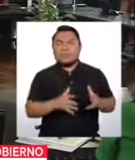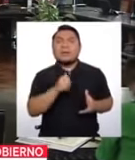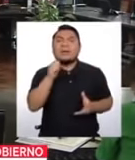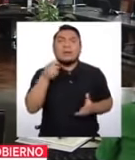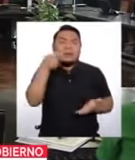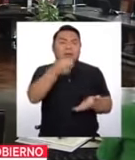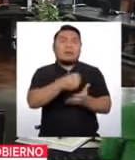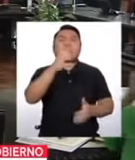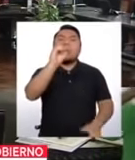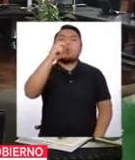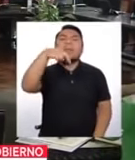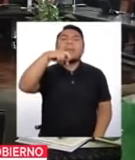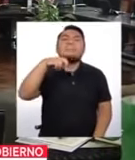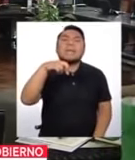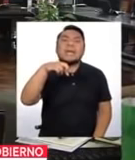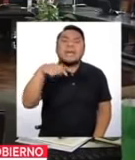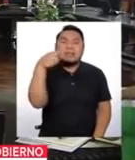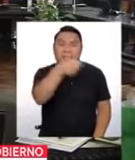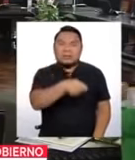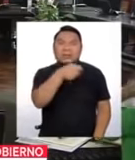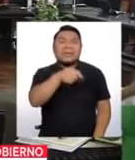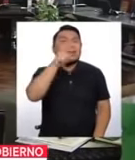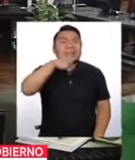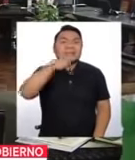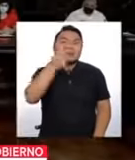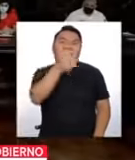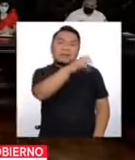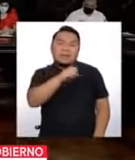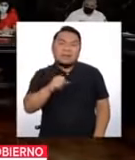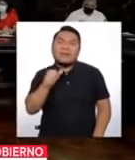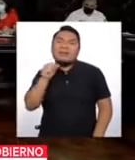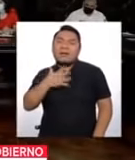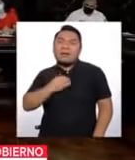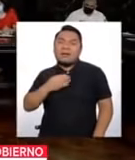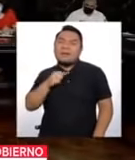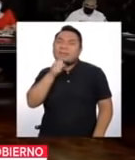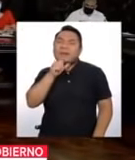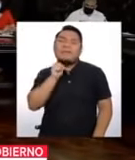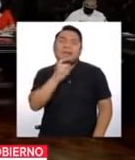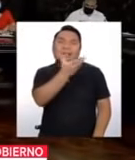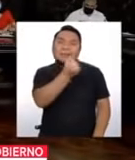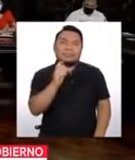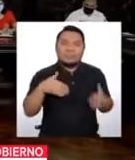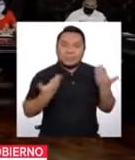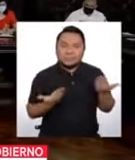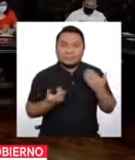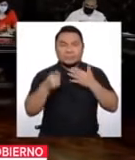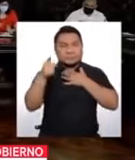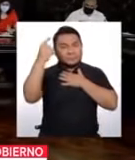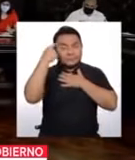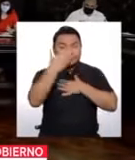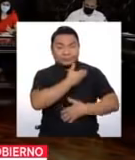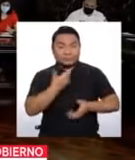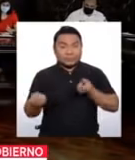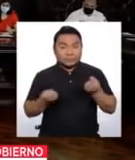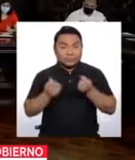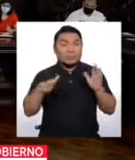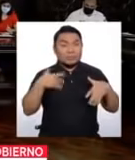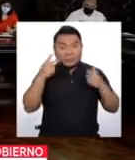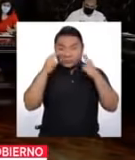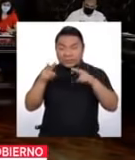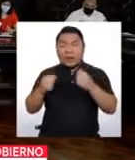ONP, que también necesitan un porcentaje de sus recursos. ¿El gobierno evalúa esa posibilidad para ayudarlos